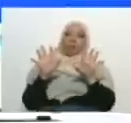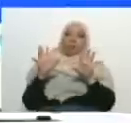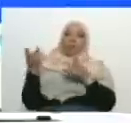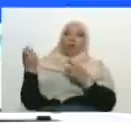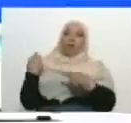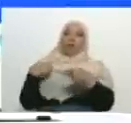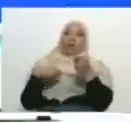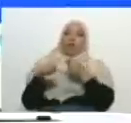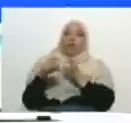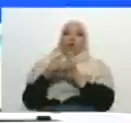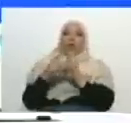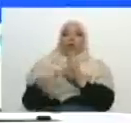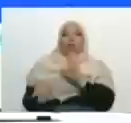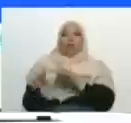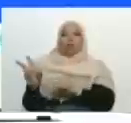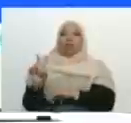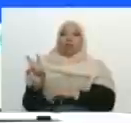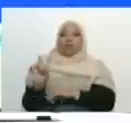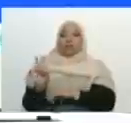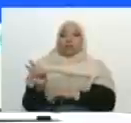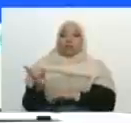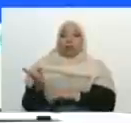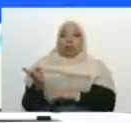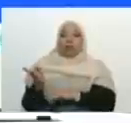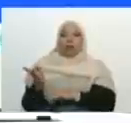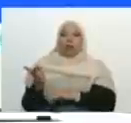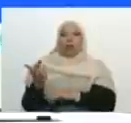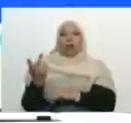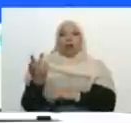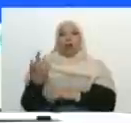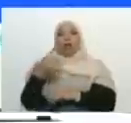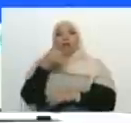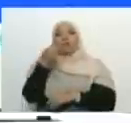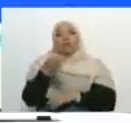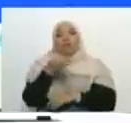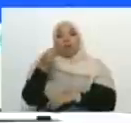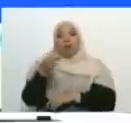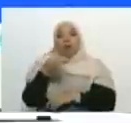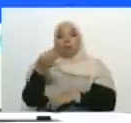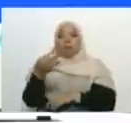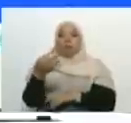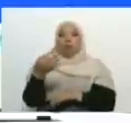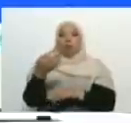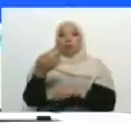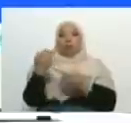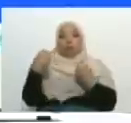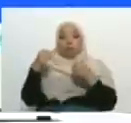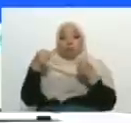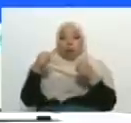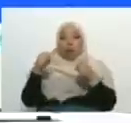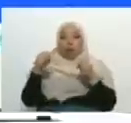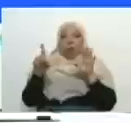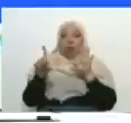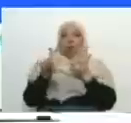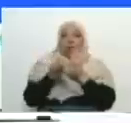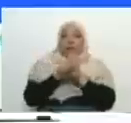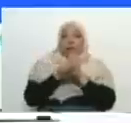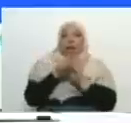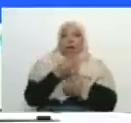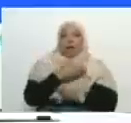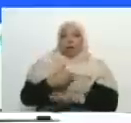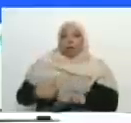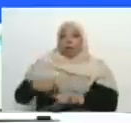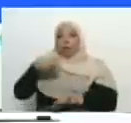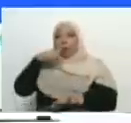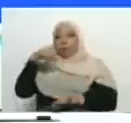Defender los derechos de Venezuela, como lo ha hecho él siempre, y donde el pueblo venezolano ha sido un campeón